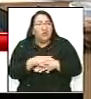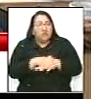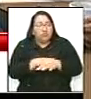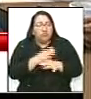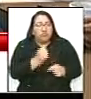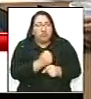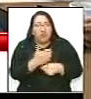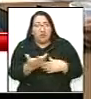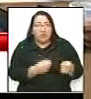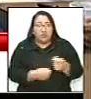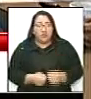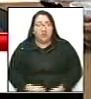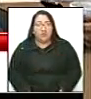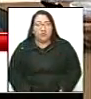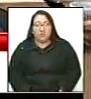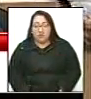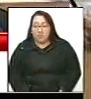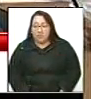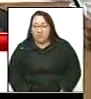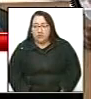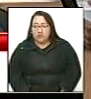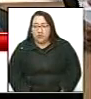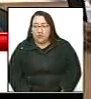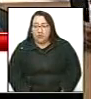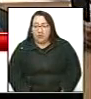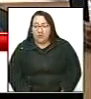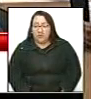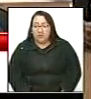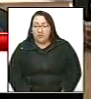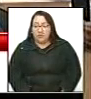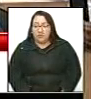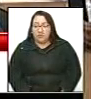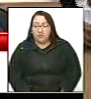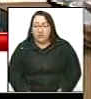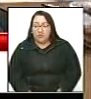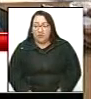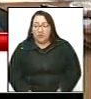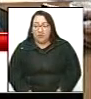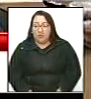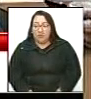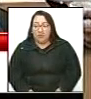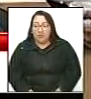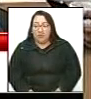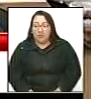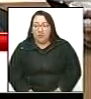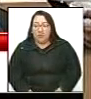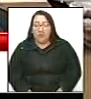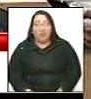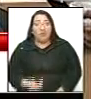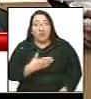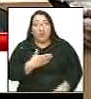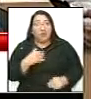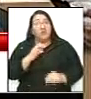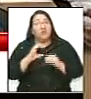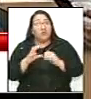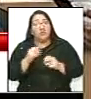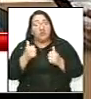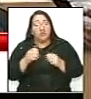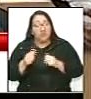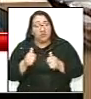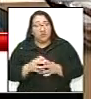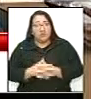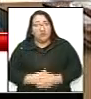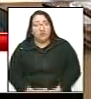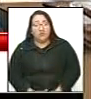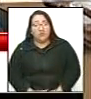Presidente, no se deje presionar por la impaciencia. Si debemos discutir esto, hagámoslo bien.